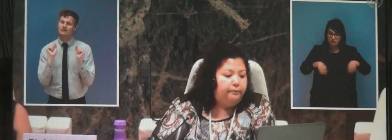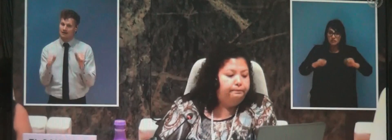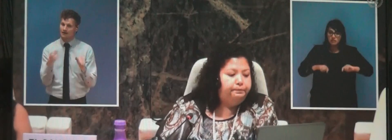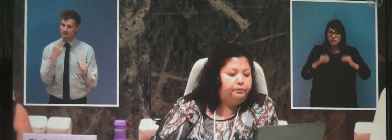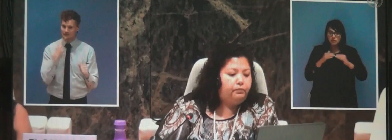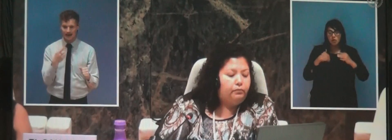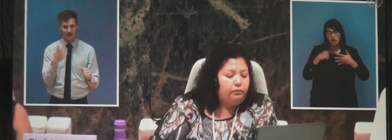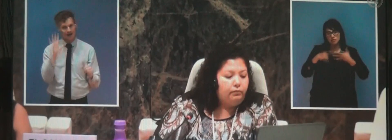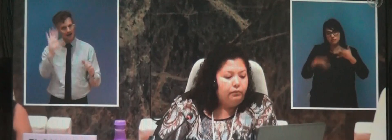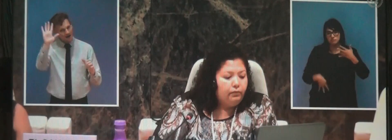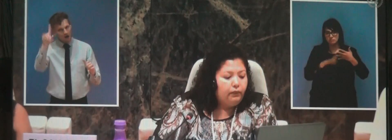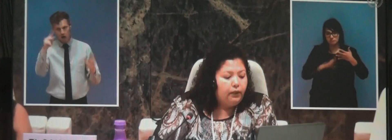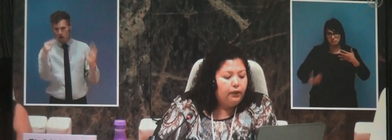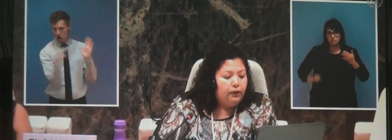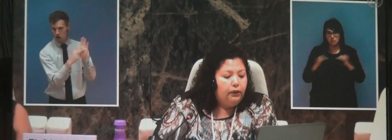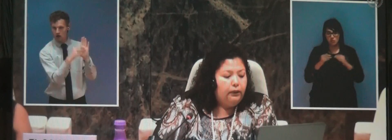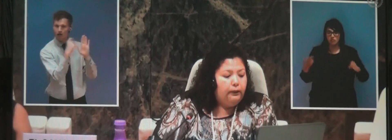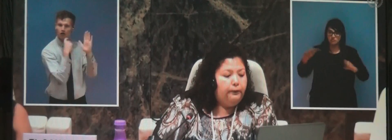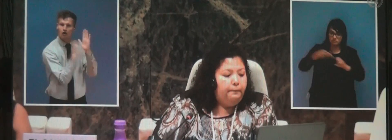República.